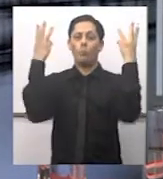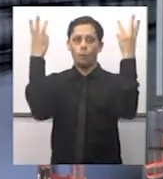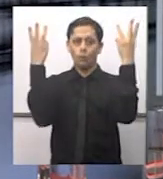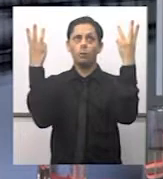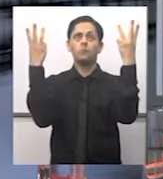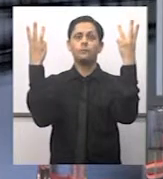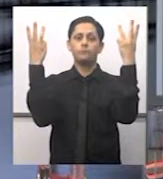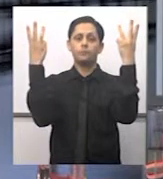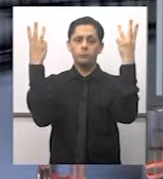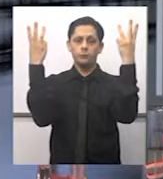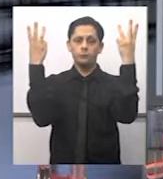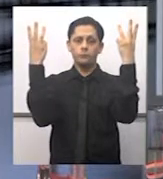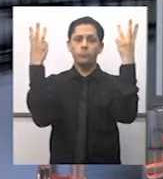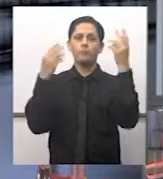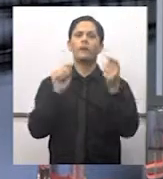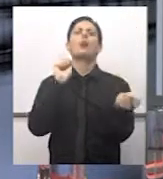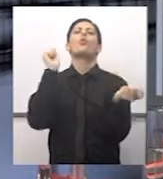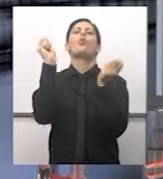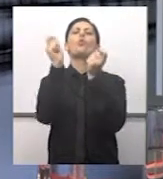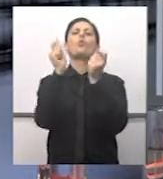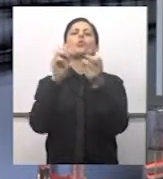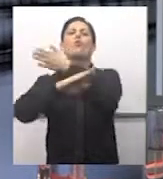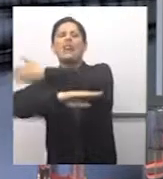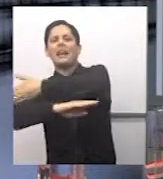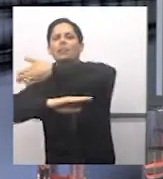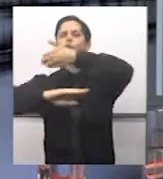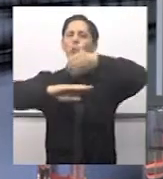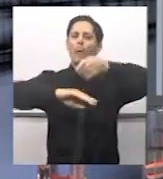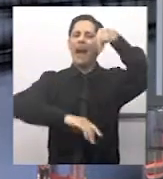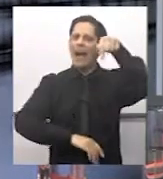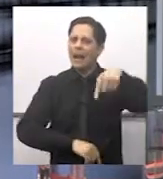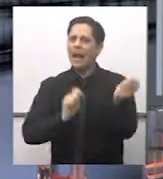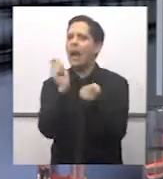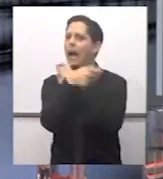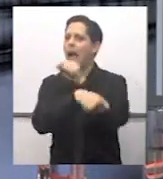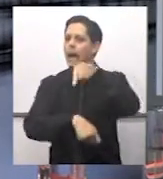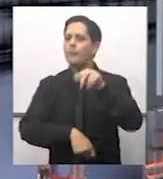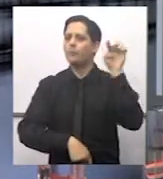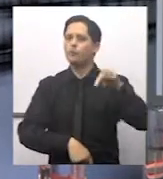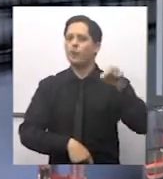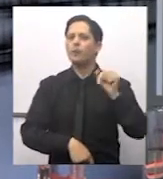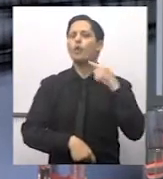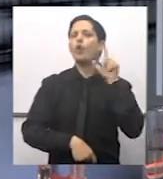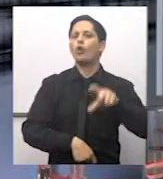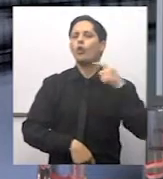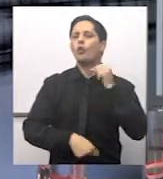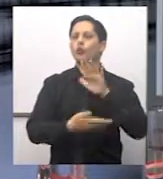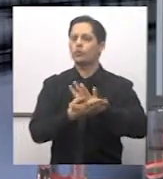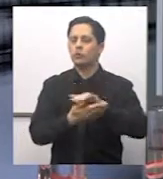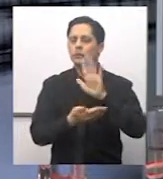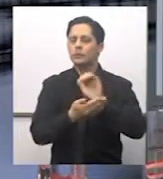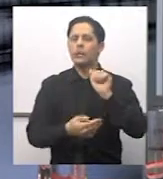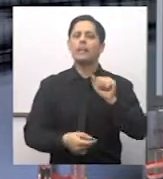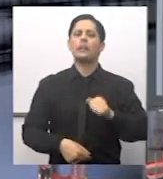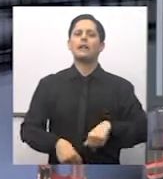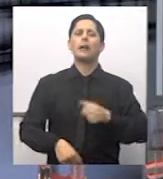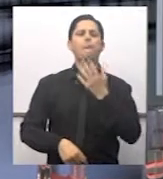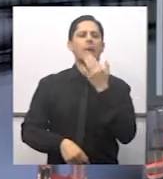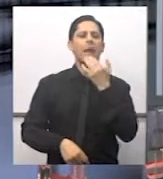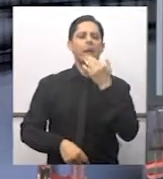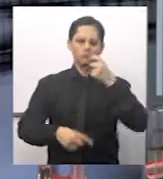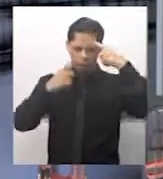Unidas que iba a haber un antes y un después en Quintero, Puchuncaví y Concón. Y con esa convicción de las palabras